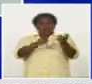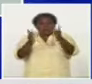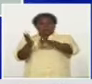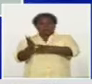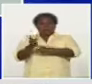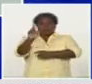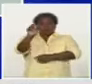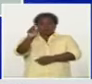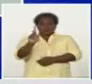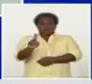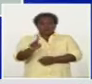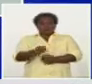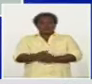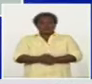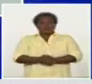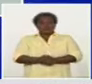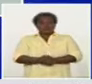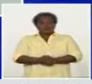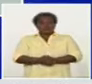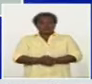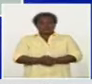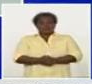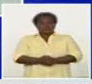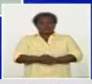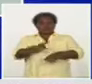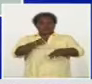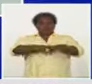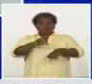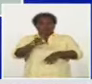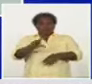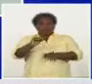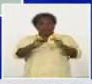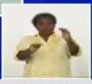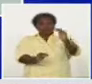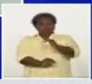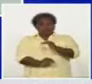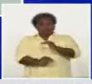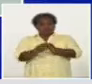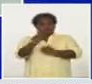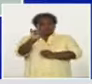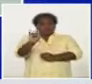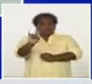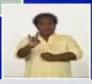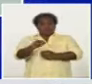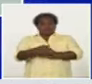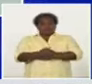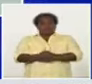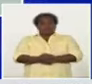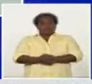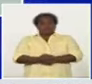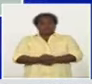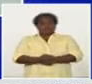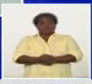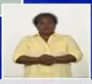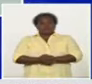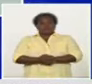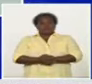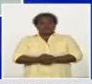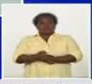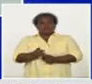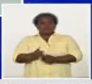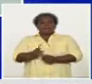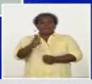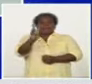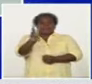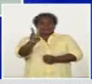con 1 cada uno. Holguín disminuye en 19 casos autóctonos comparado con el día anterior,